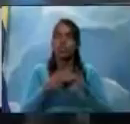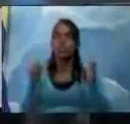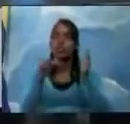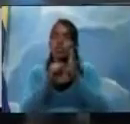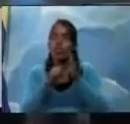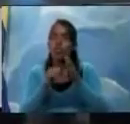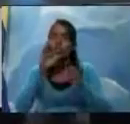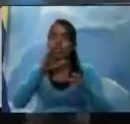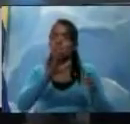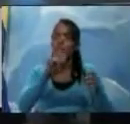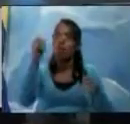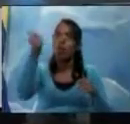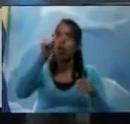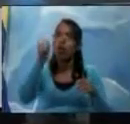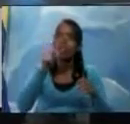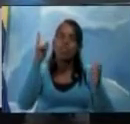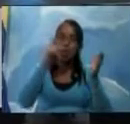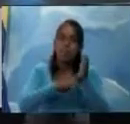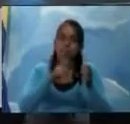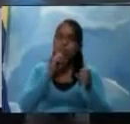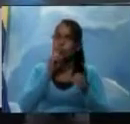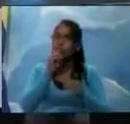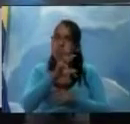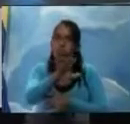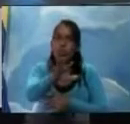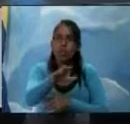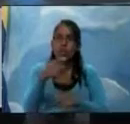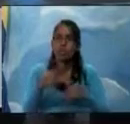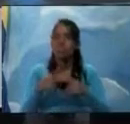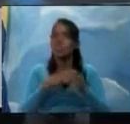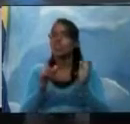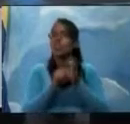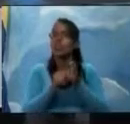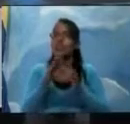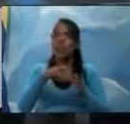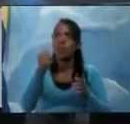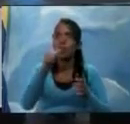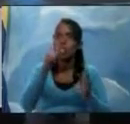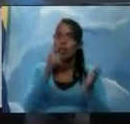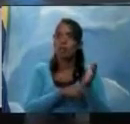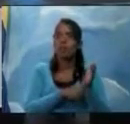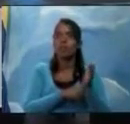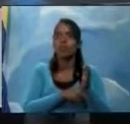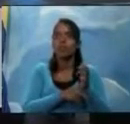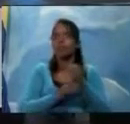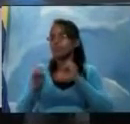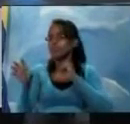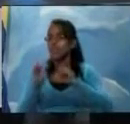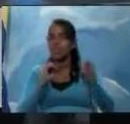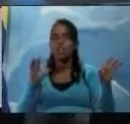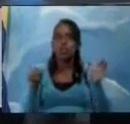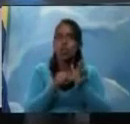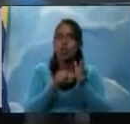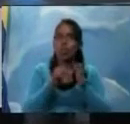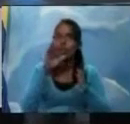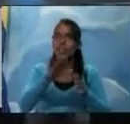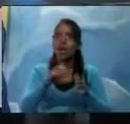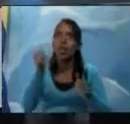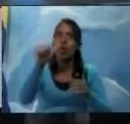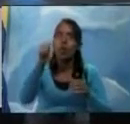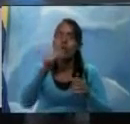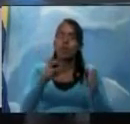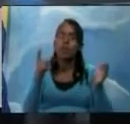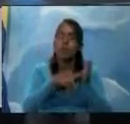están los 10,000 que sopló? Ahí se fueron, se desaparecieron. Se desaparecieron. ¿Dónde están los 10,000